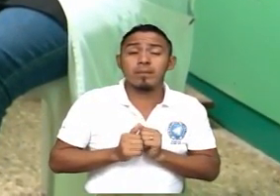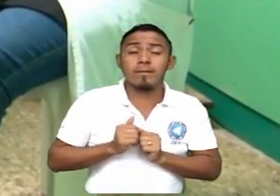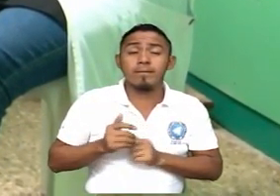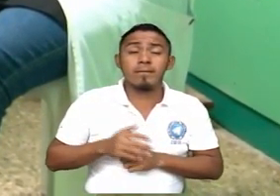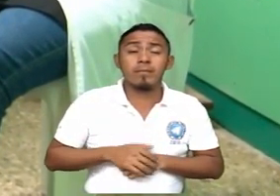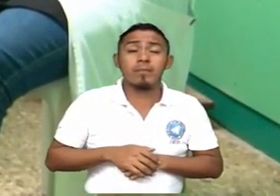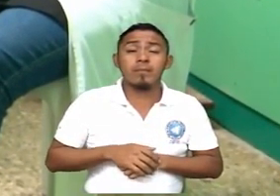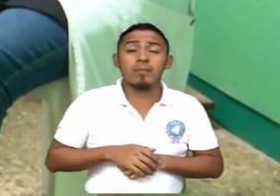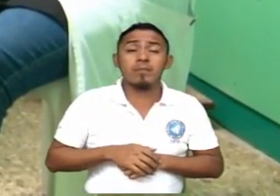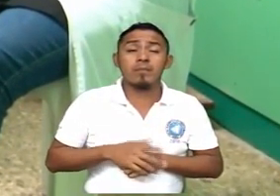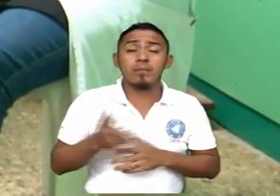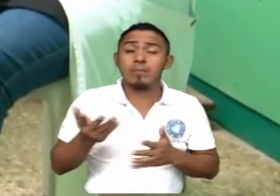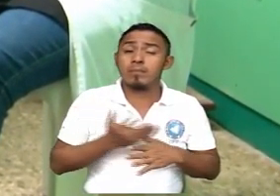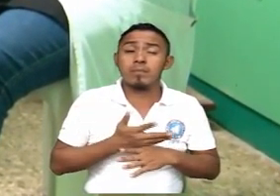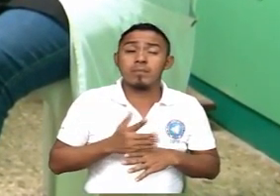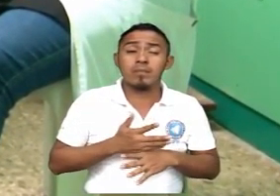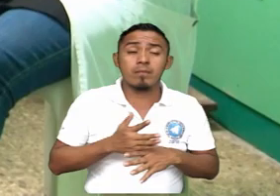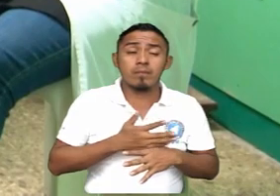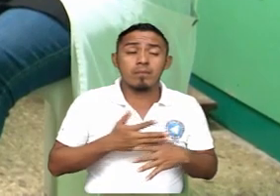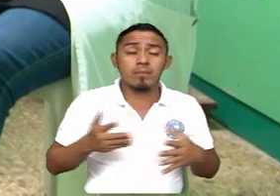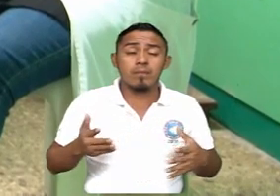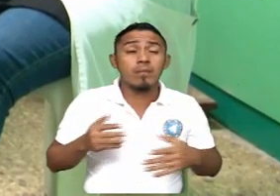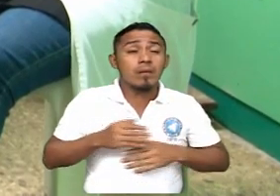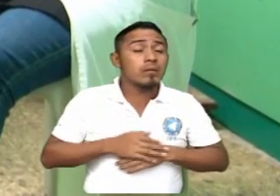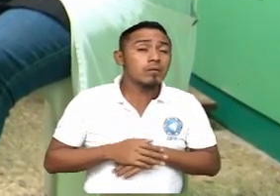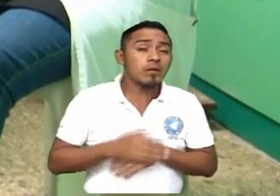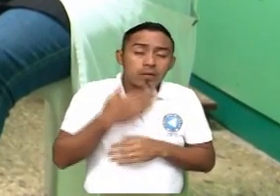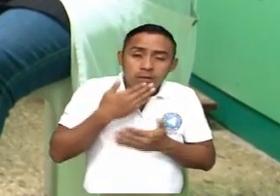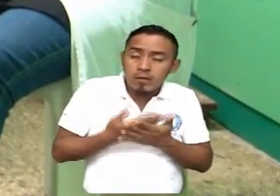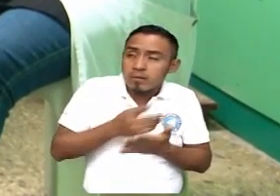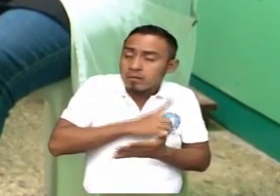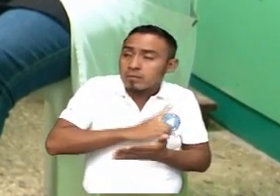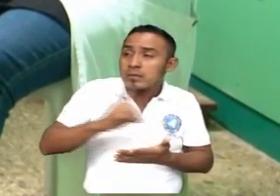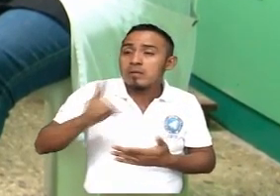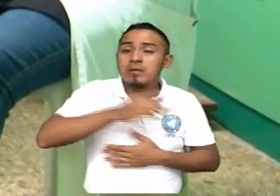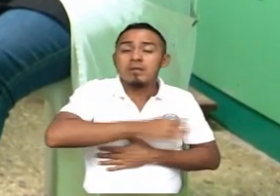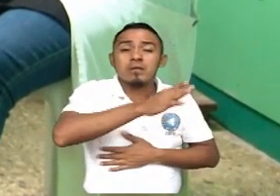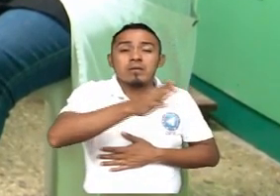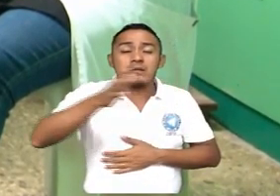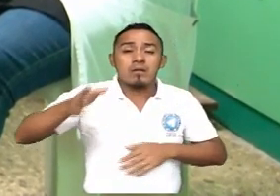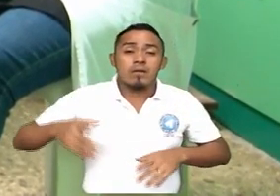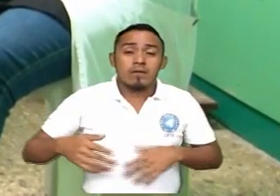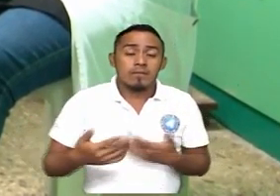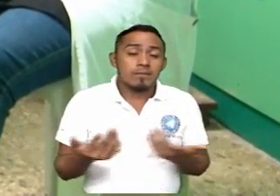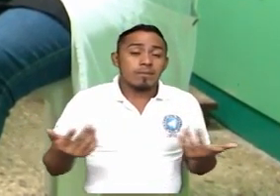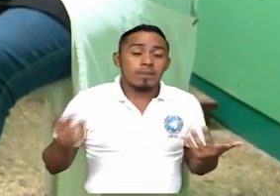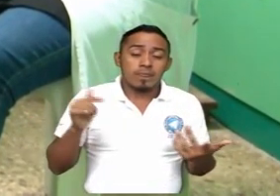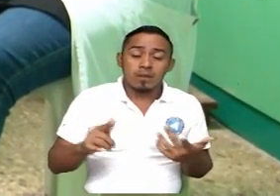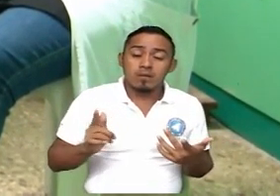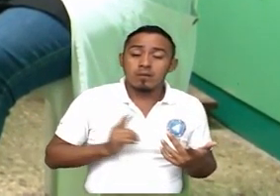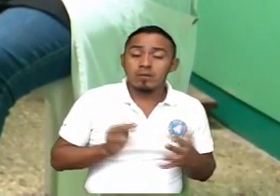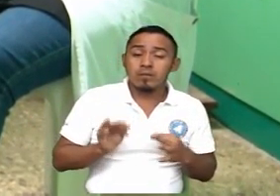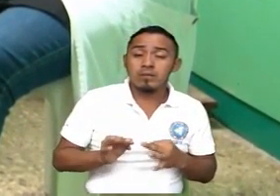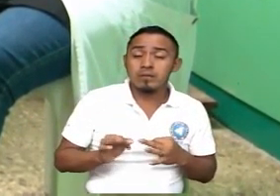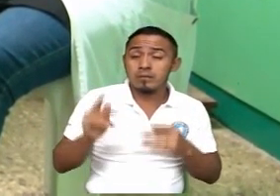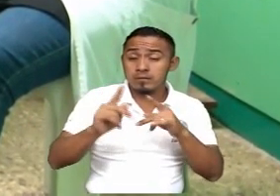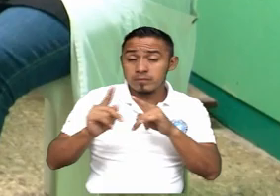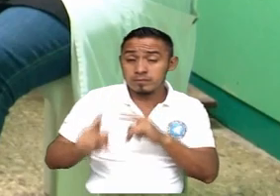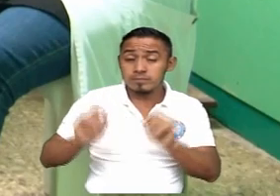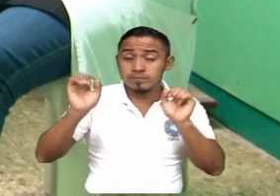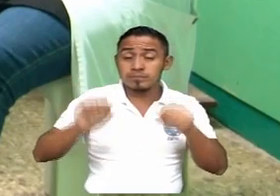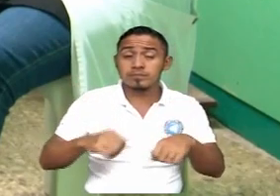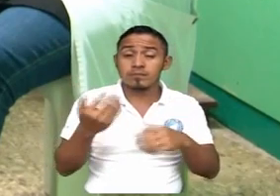las cataratas. Pues las cataratas, gracias a Dios, a la gestión, tienen solución. Usted decía que las personas pueden